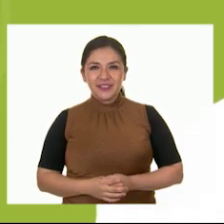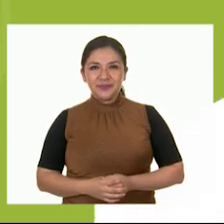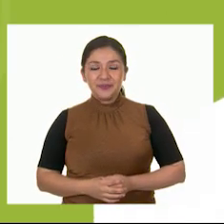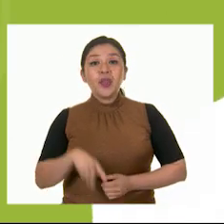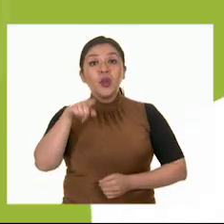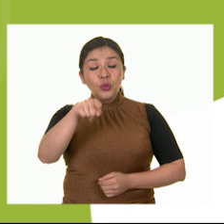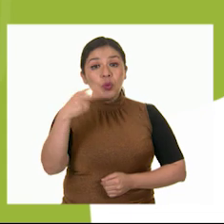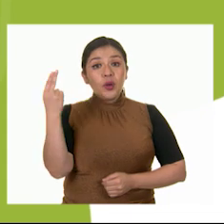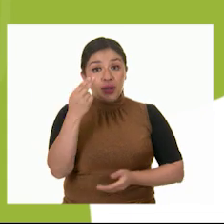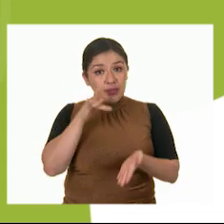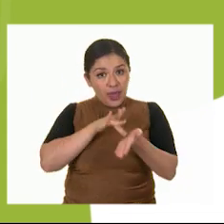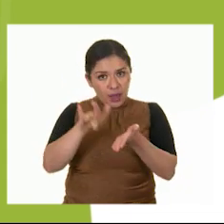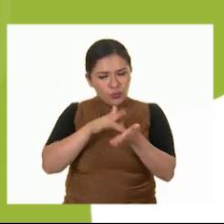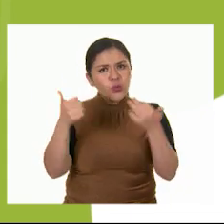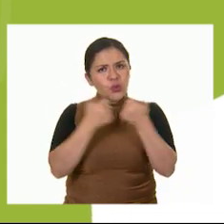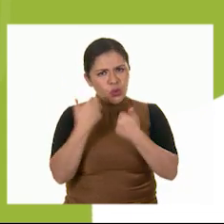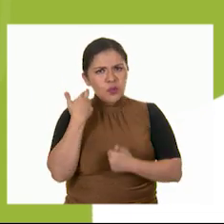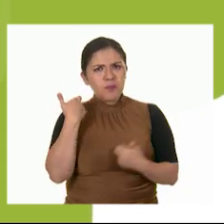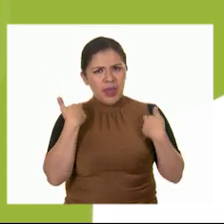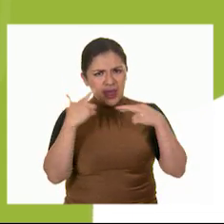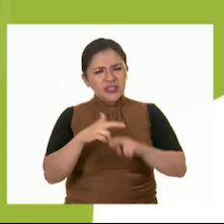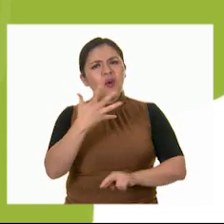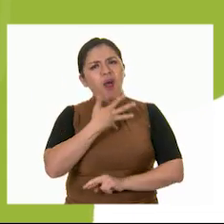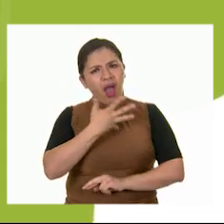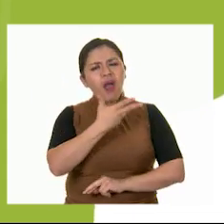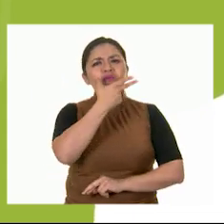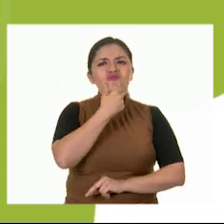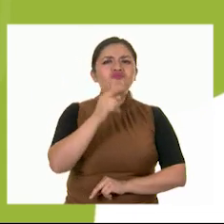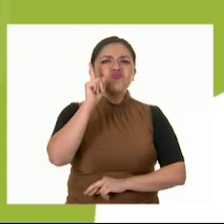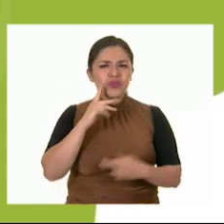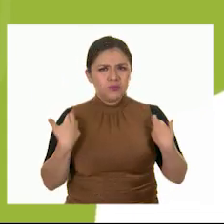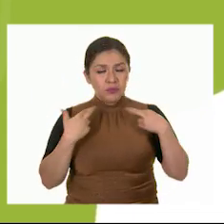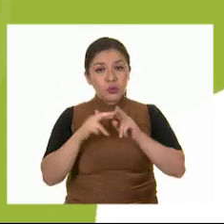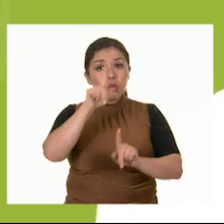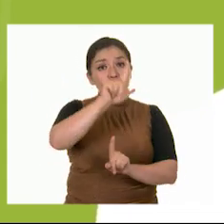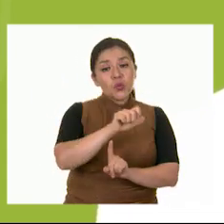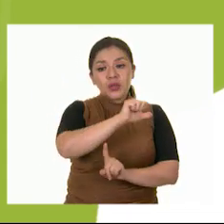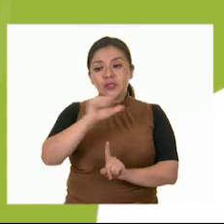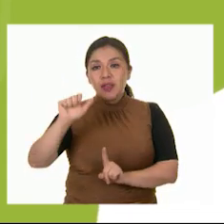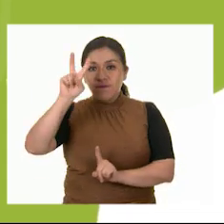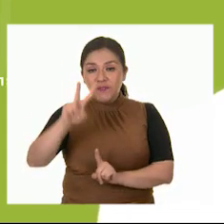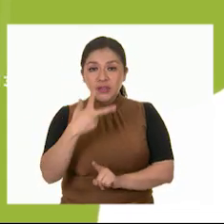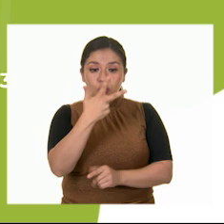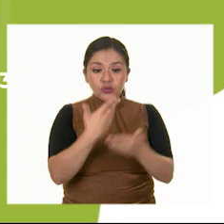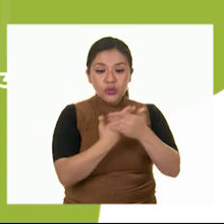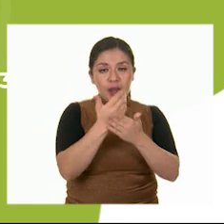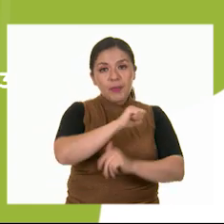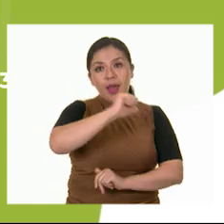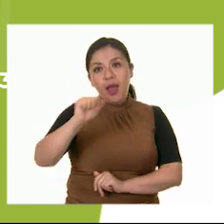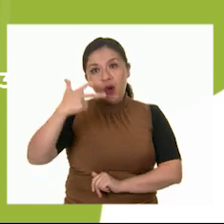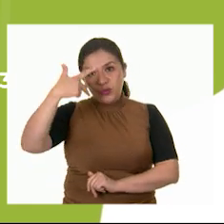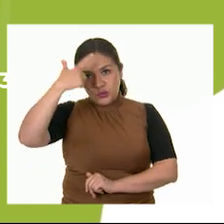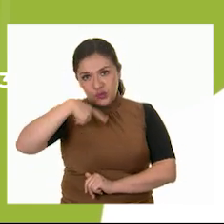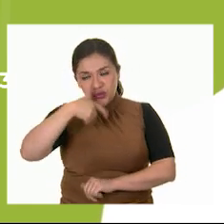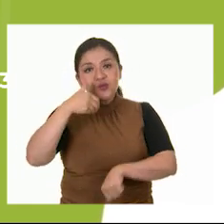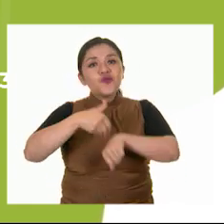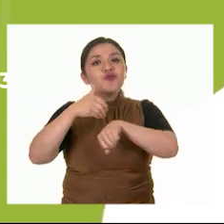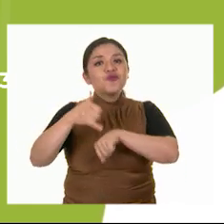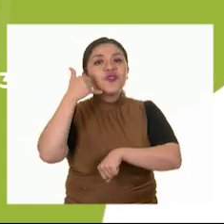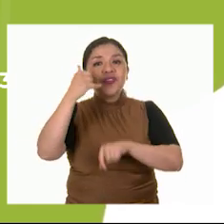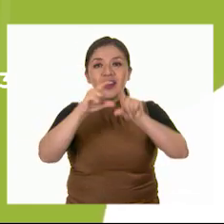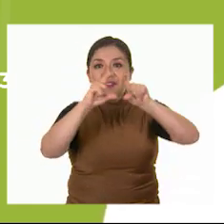Para solicitar apoyo pedagógico, comunícate con maestras y maestros de lunes a viernes de 8 a 20 horas al